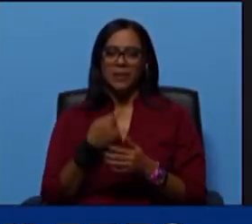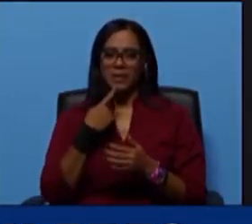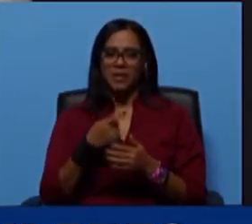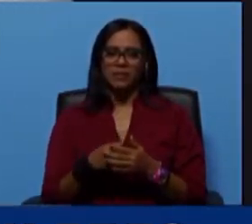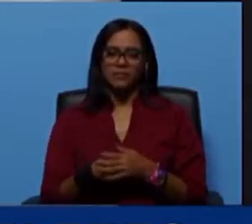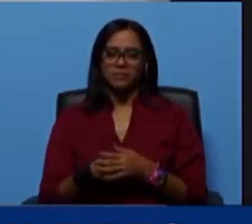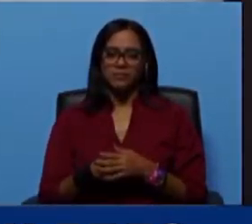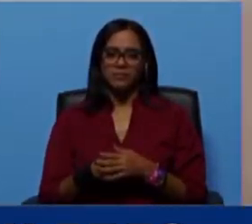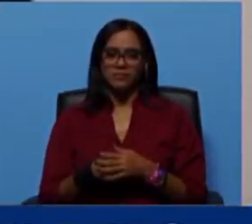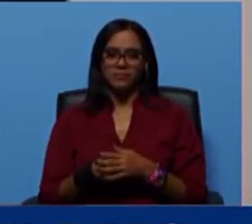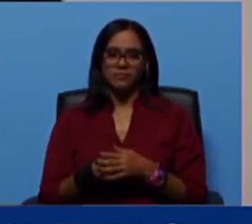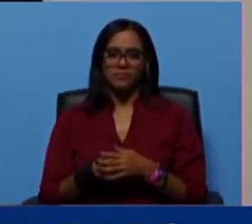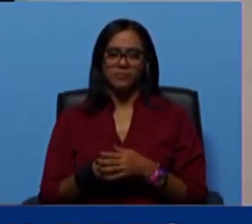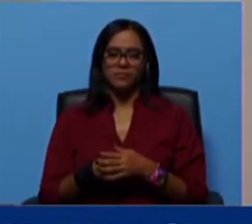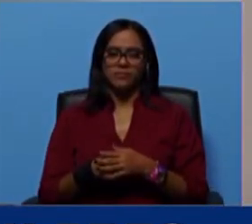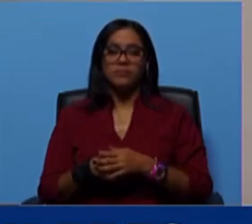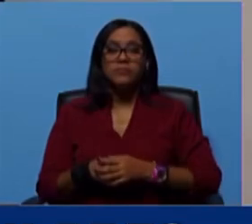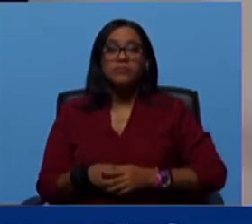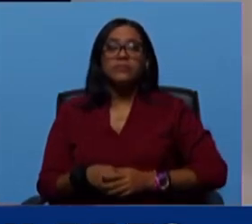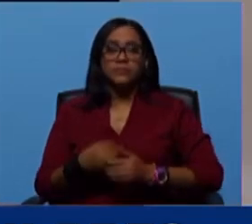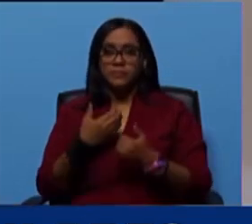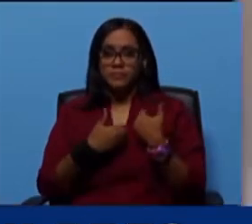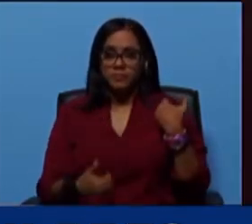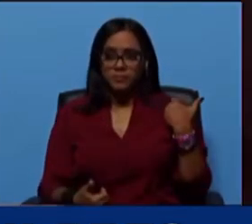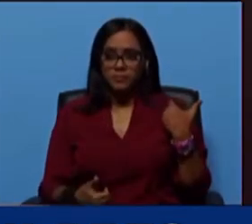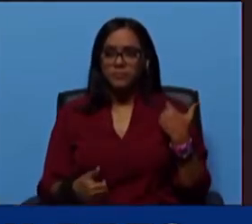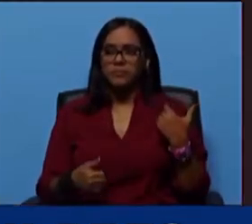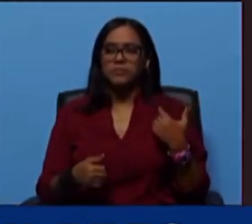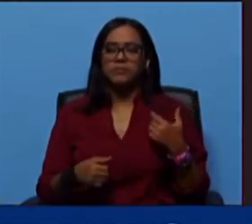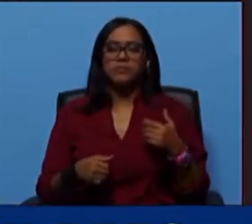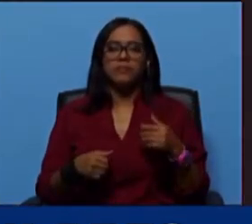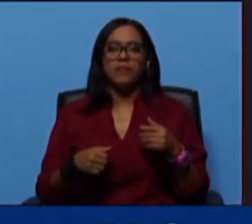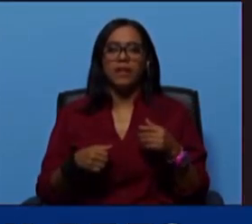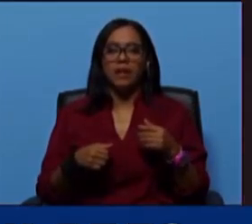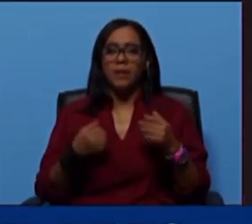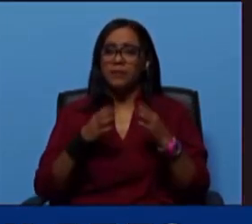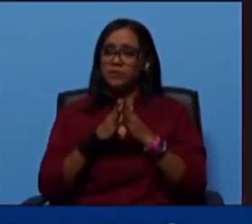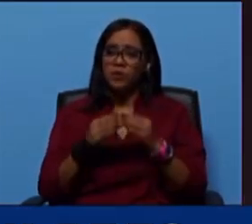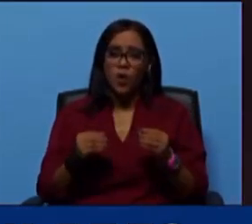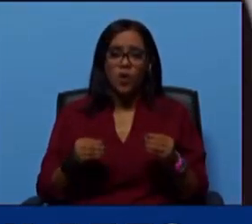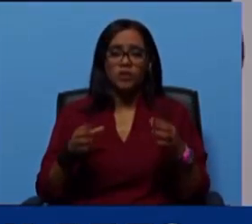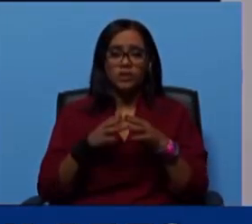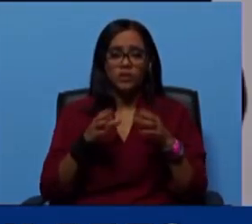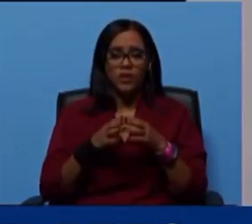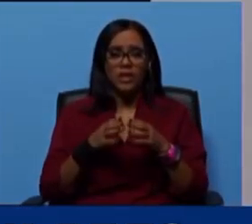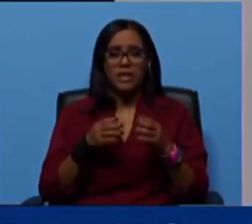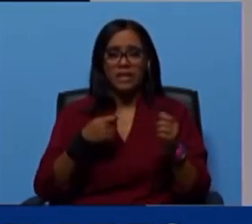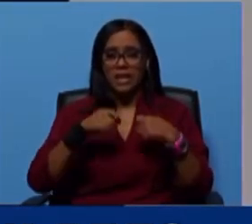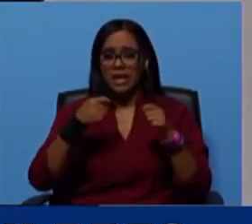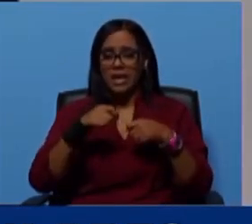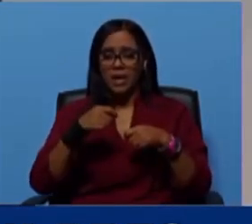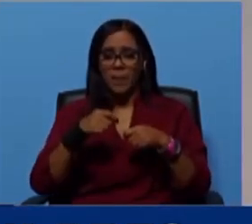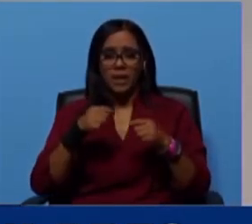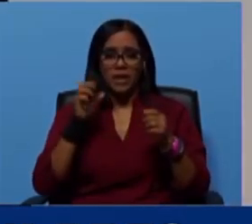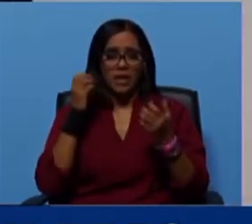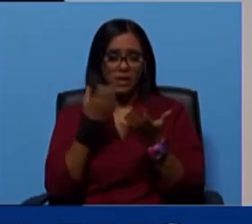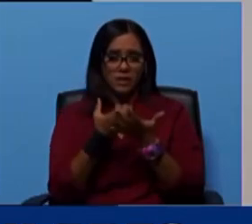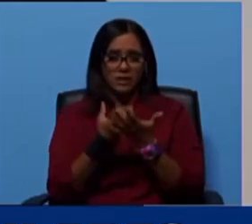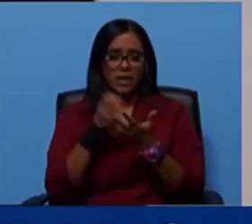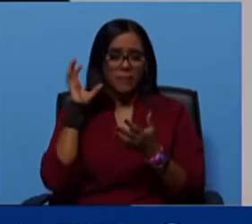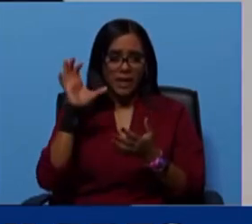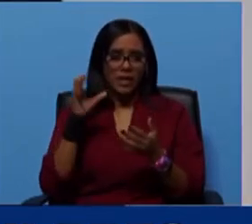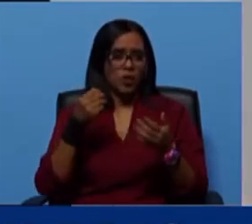Bueno, fíjate. Cuando el presidente lanzó la Gran Misión, él llamó a todos los sectores económicos del país, productivos, y dijo, vamos a